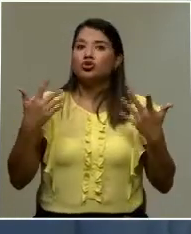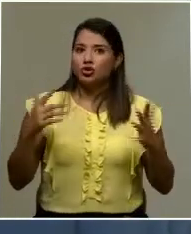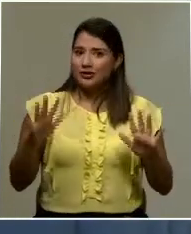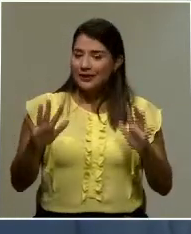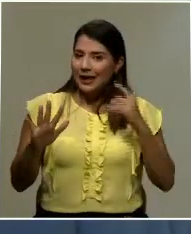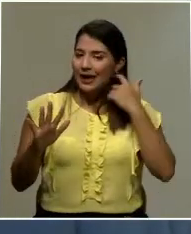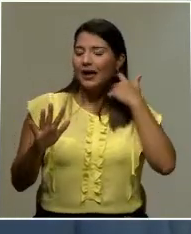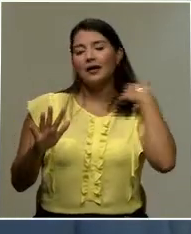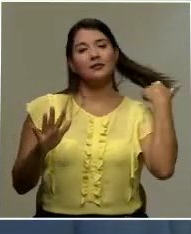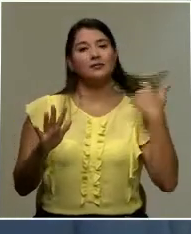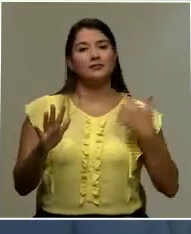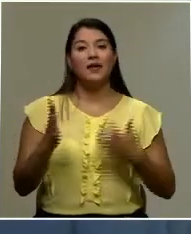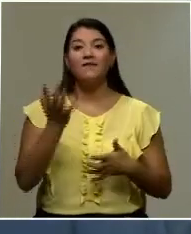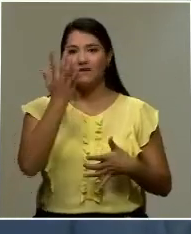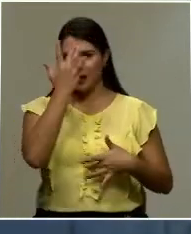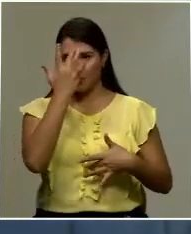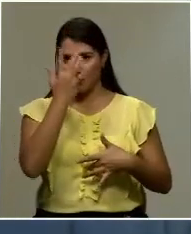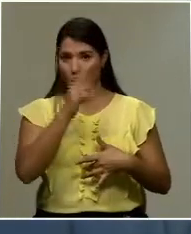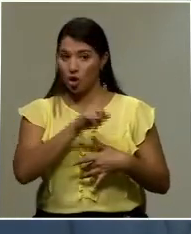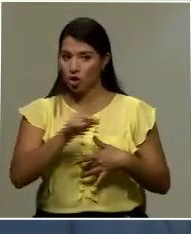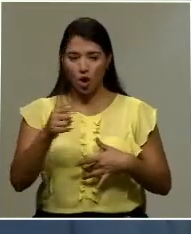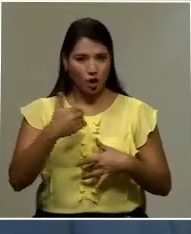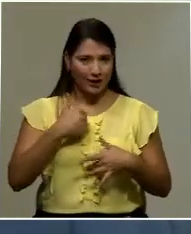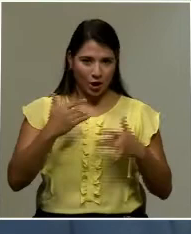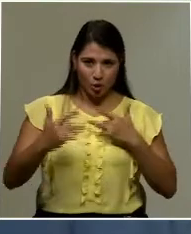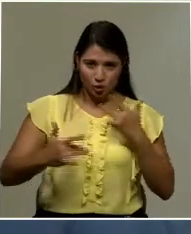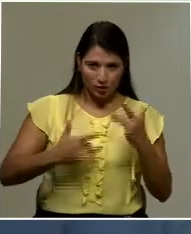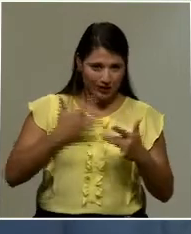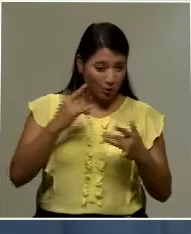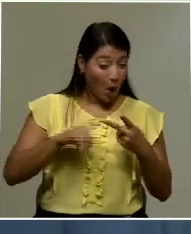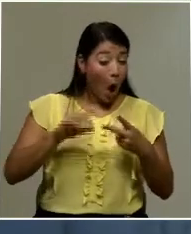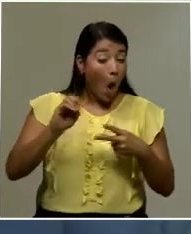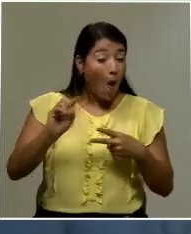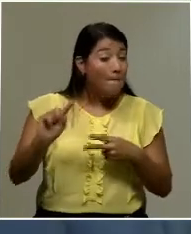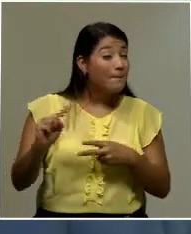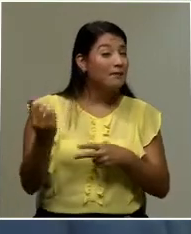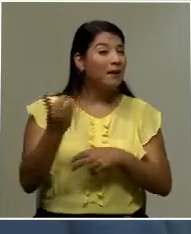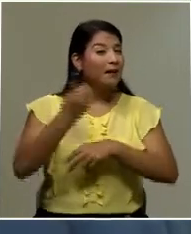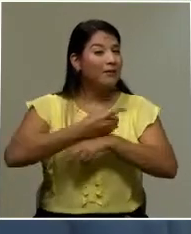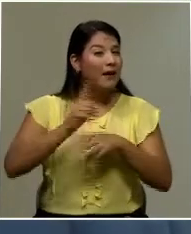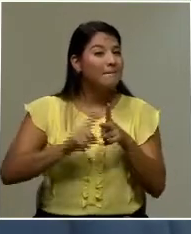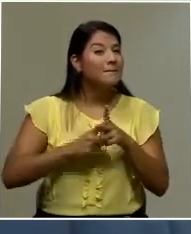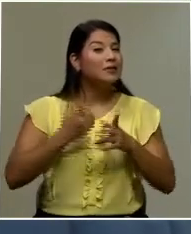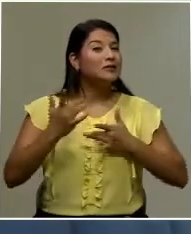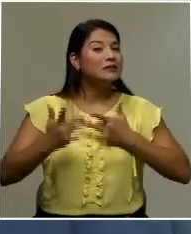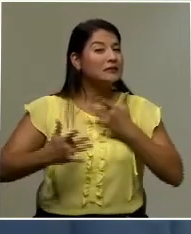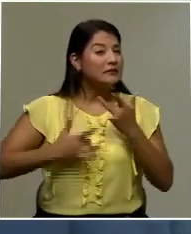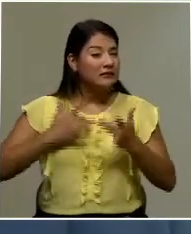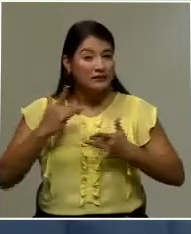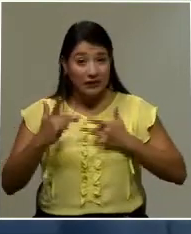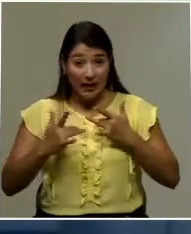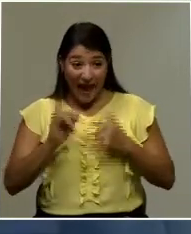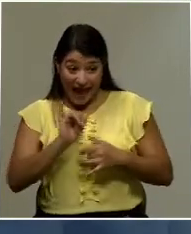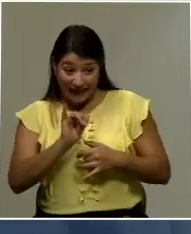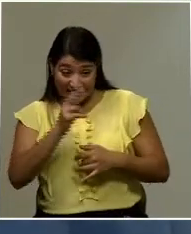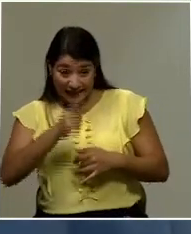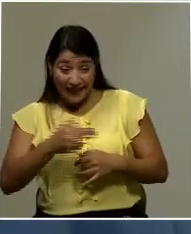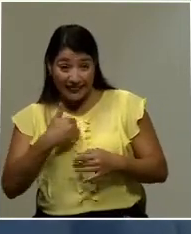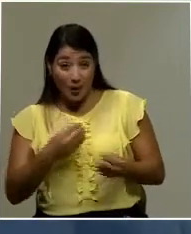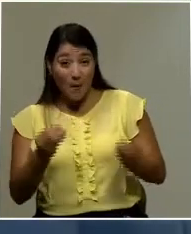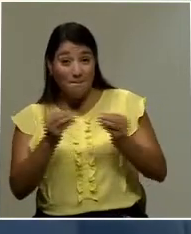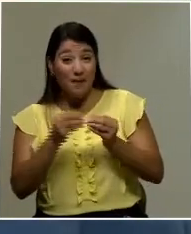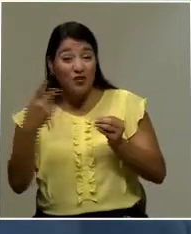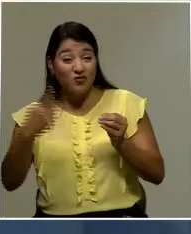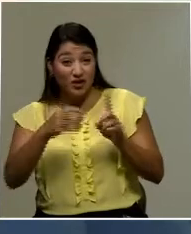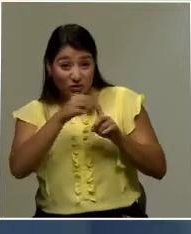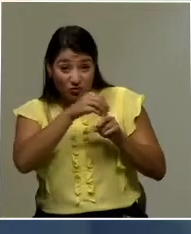presíntoma o el día del síntoma, es probable que sea muy contagioso. Sí, sí,